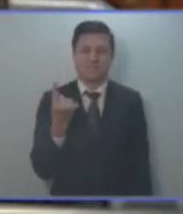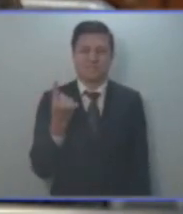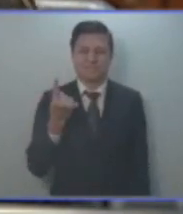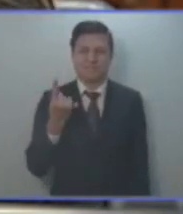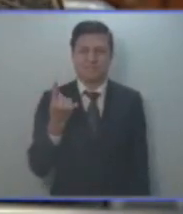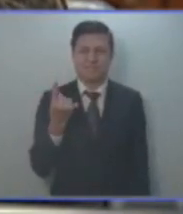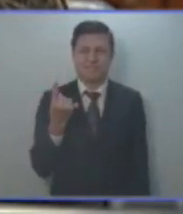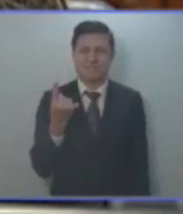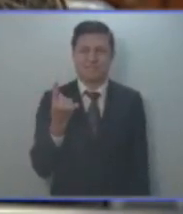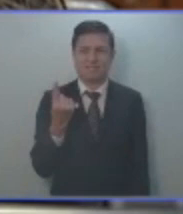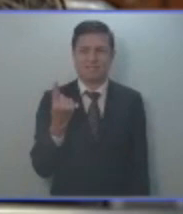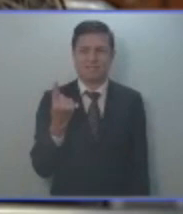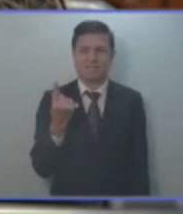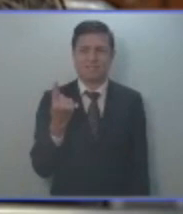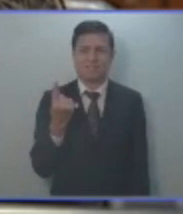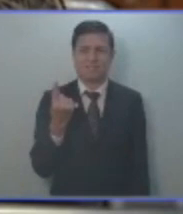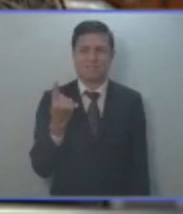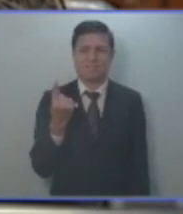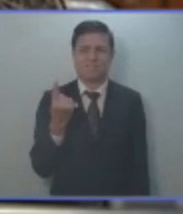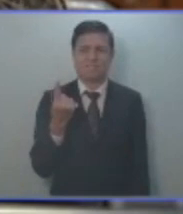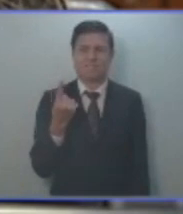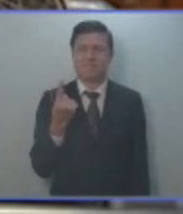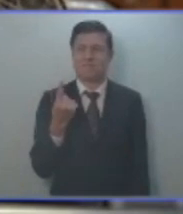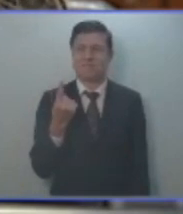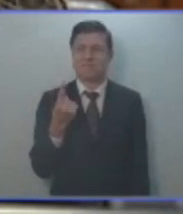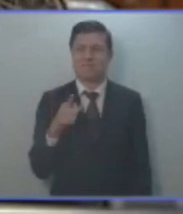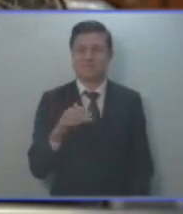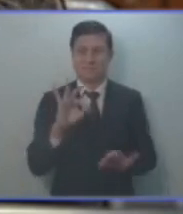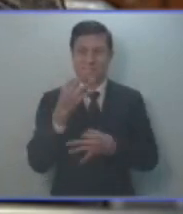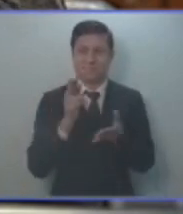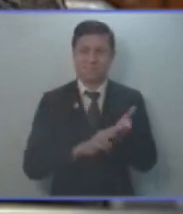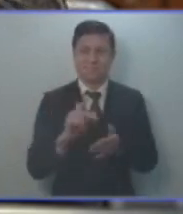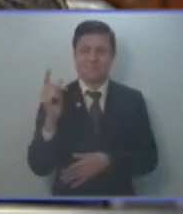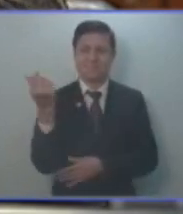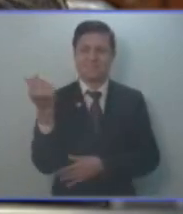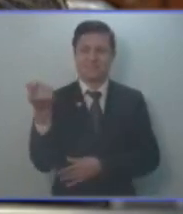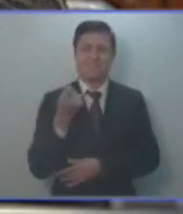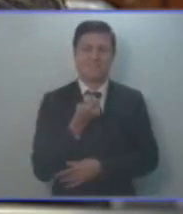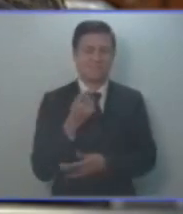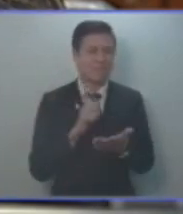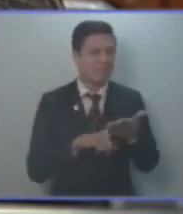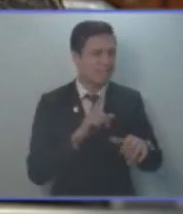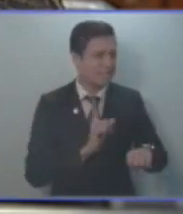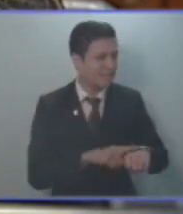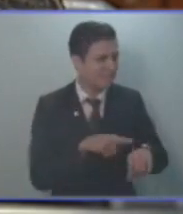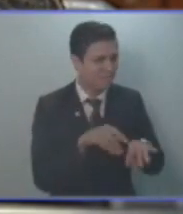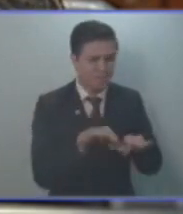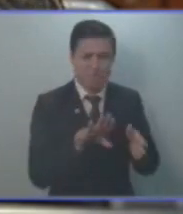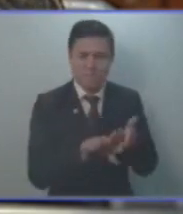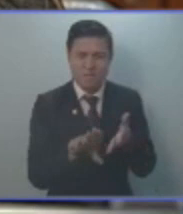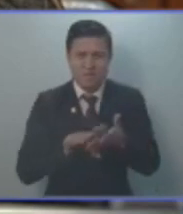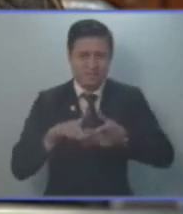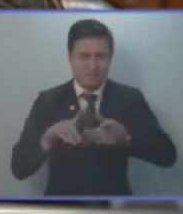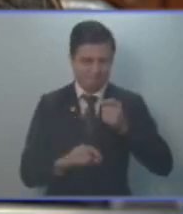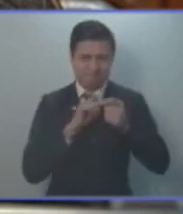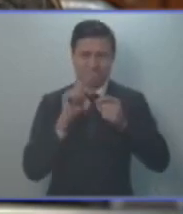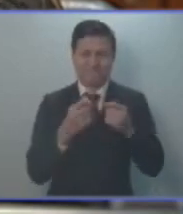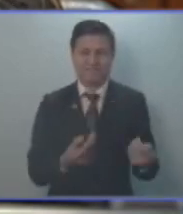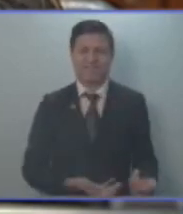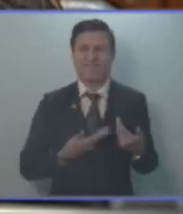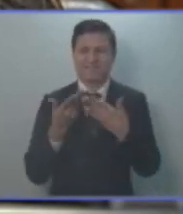sino también aquellos que apoyen con sus préstamos a tiempo a pagar es muy importante